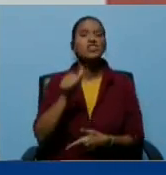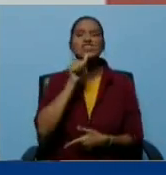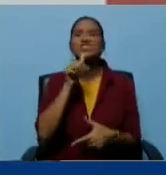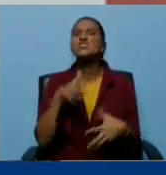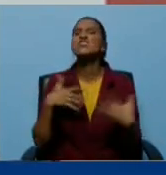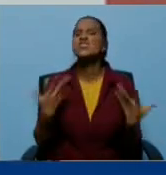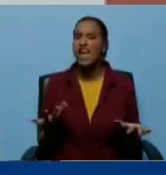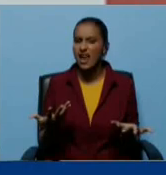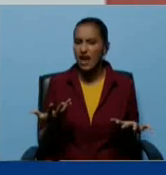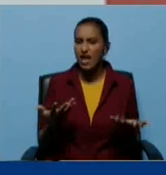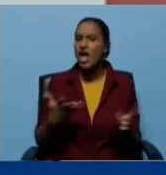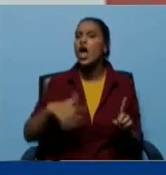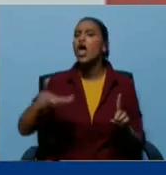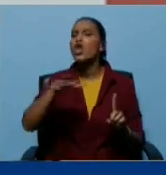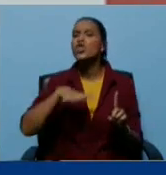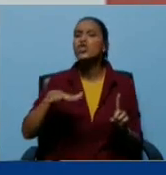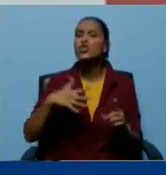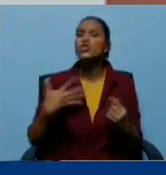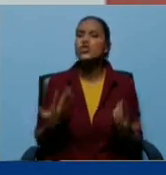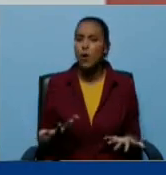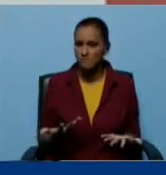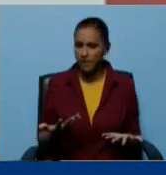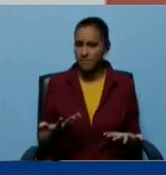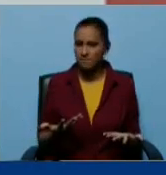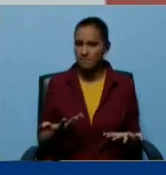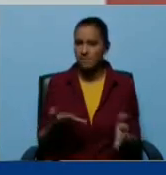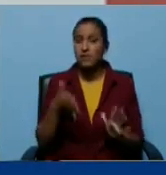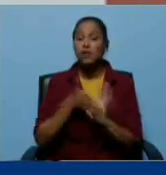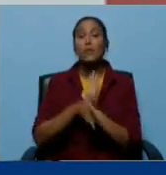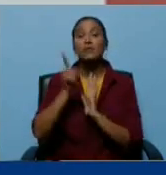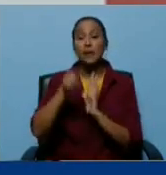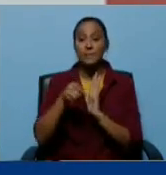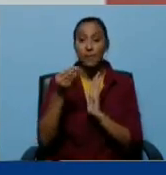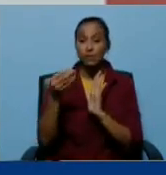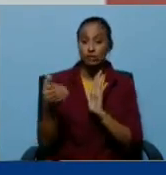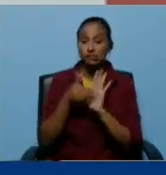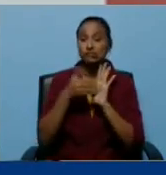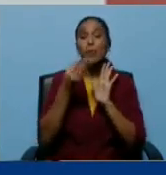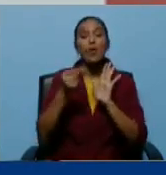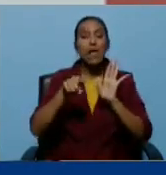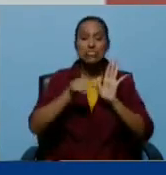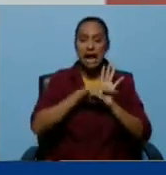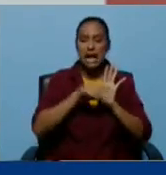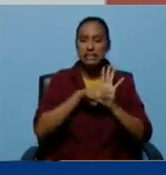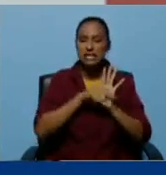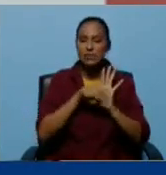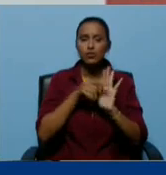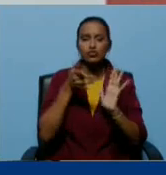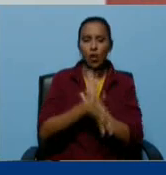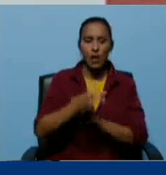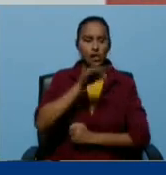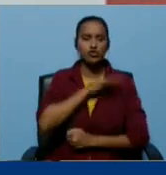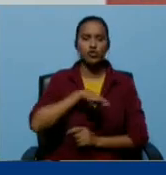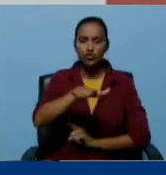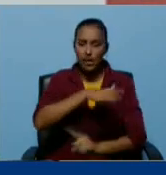han venido el ataque de envenenamiento y saturación de odio sobre la sociedad venezolana.